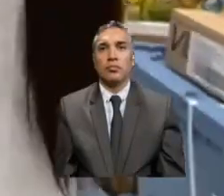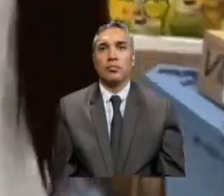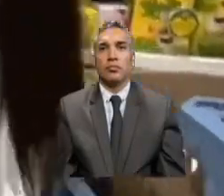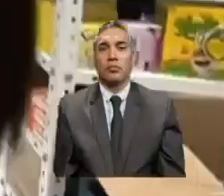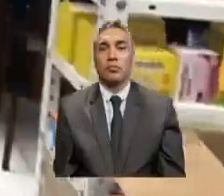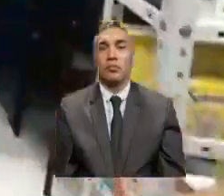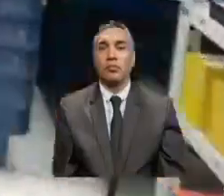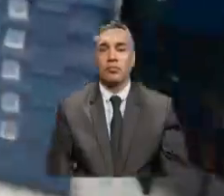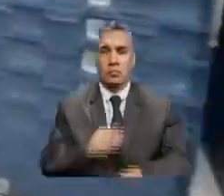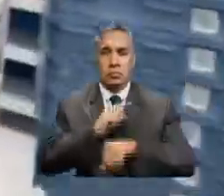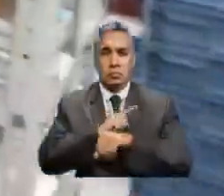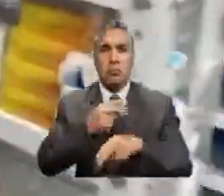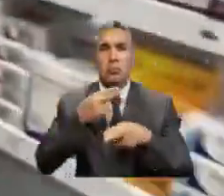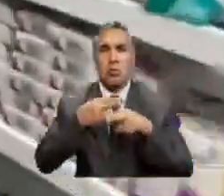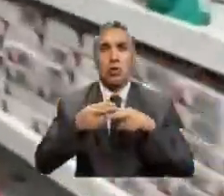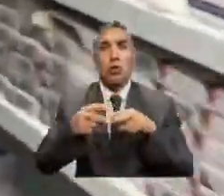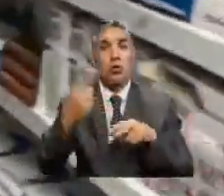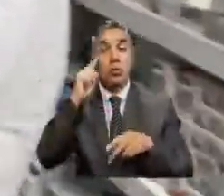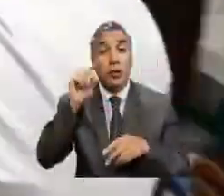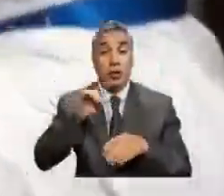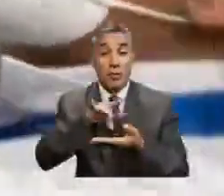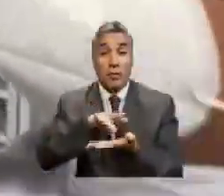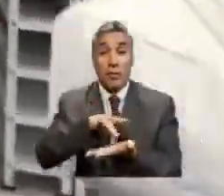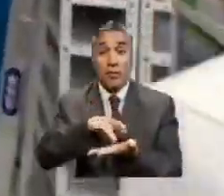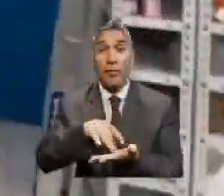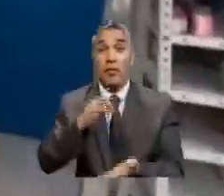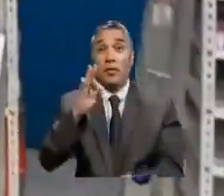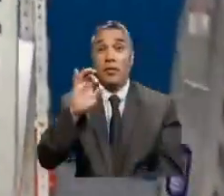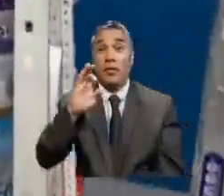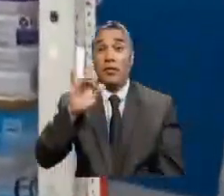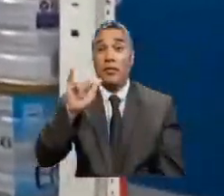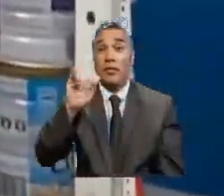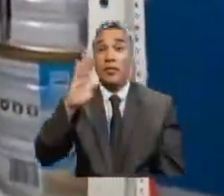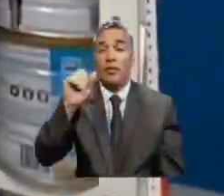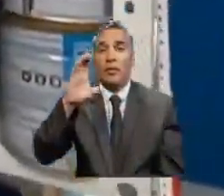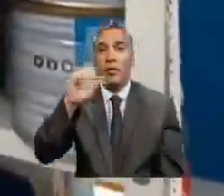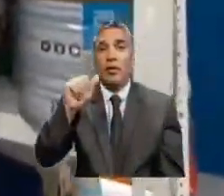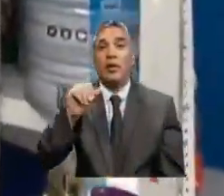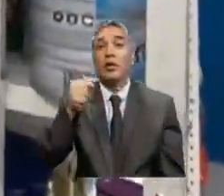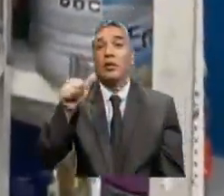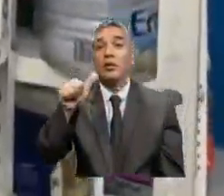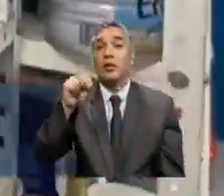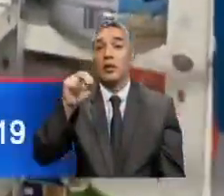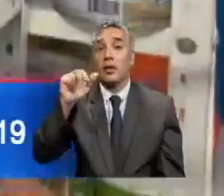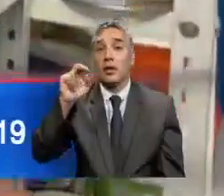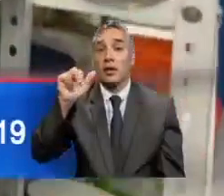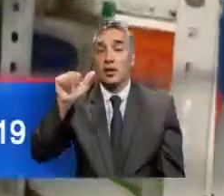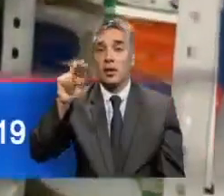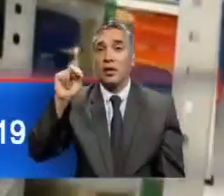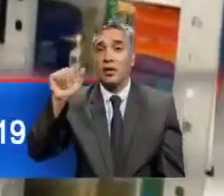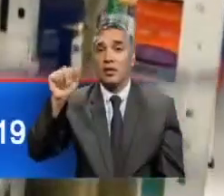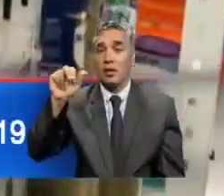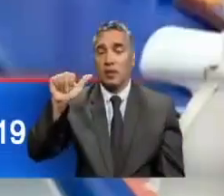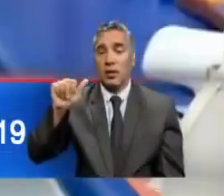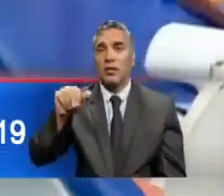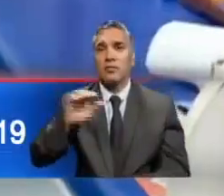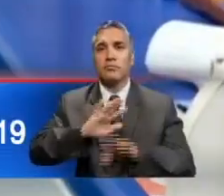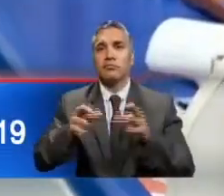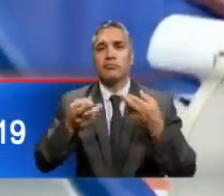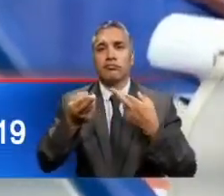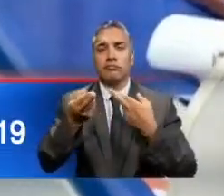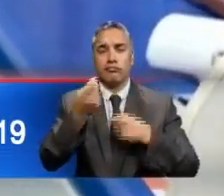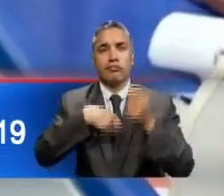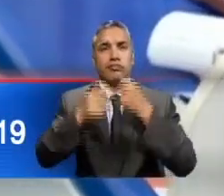Es cuestión de horas para que las farmacias Fiveca y Sanasana se abastezcan de las pruebas que inicialmente serán comercializadas en